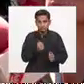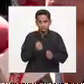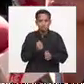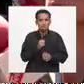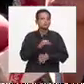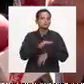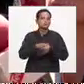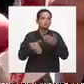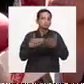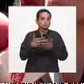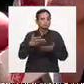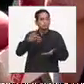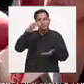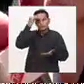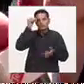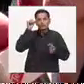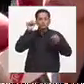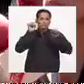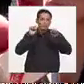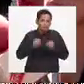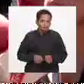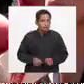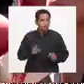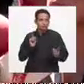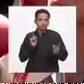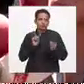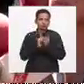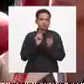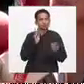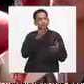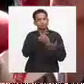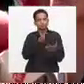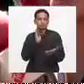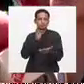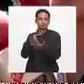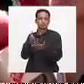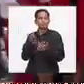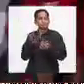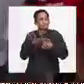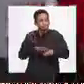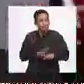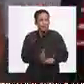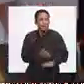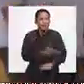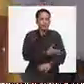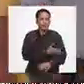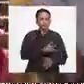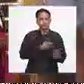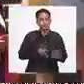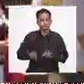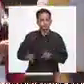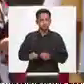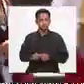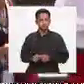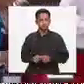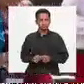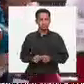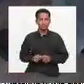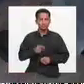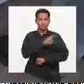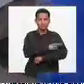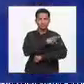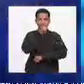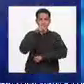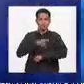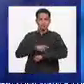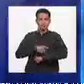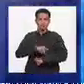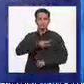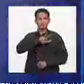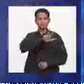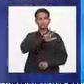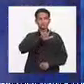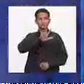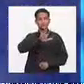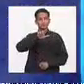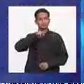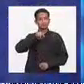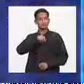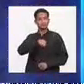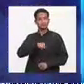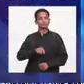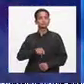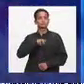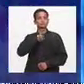la suficiente capacidad de acercarnos y como ustedes vieron estar preparados en la provincia de pichincha un total de